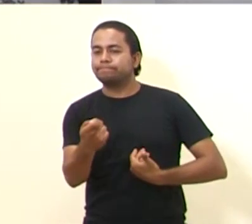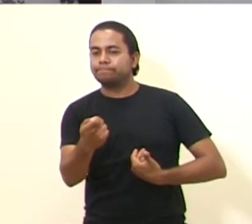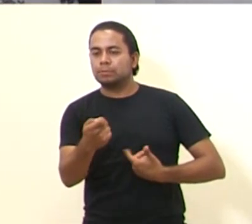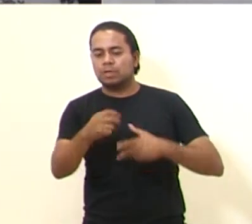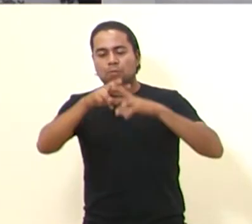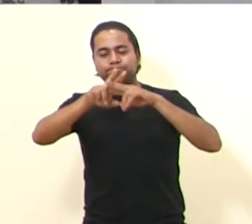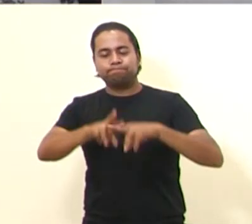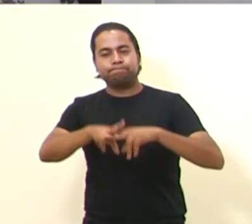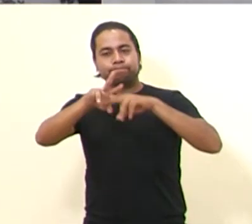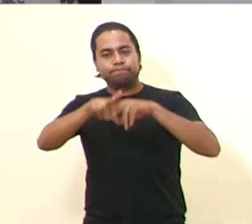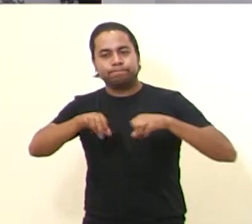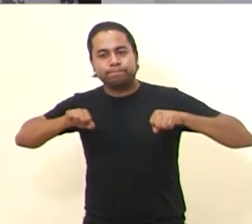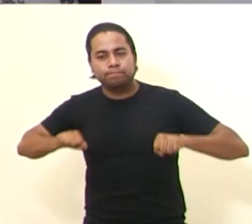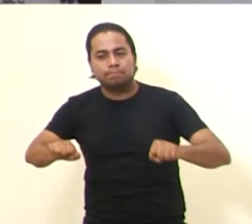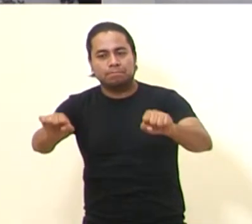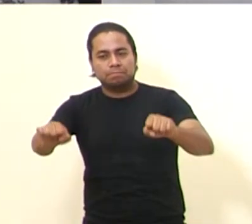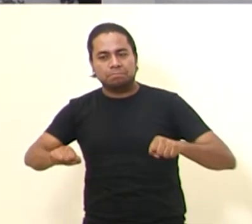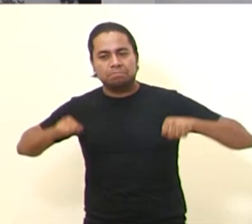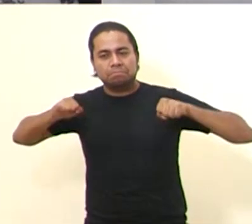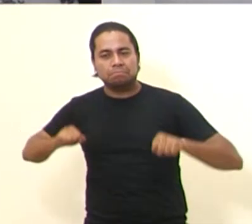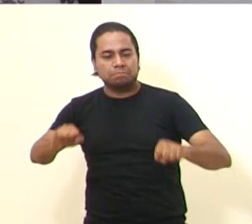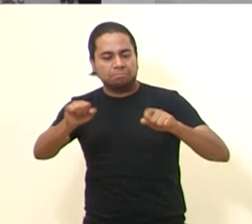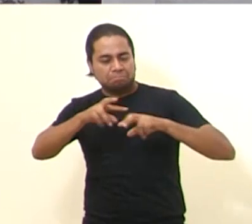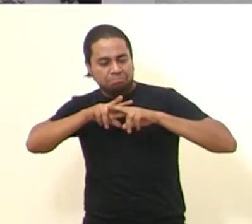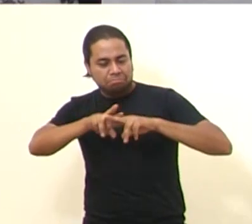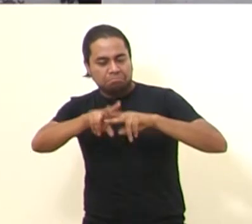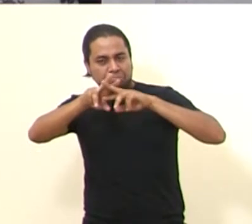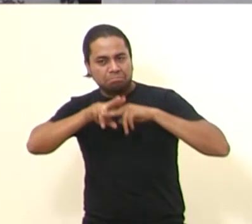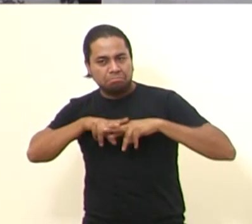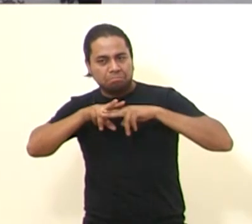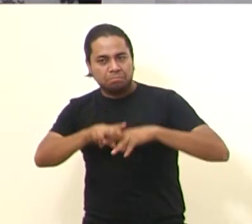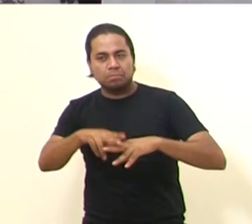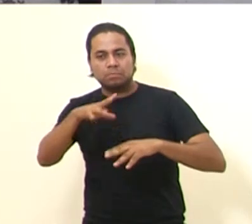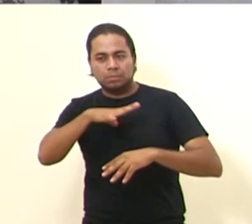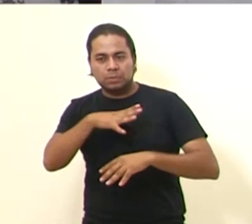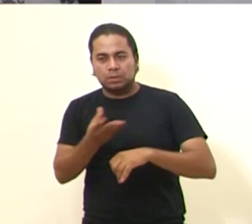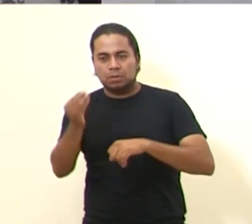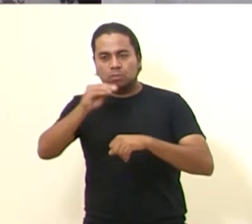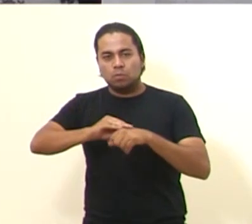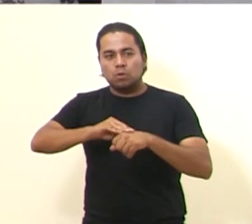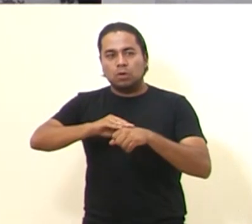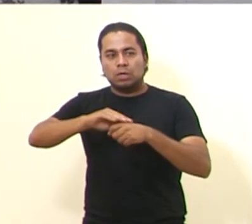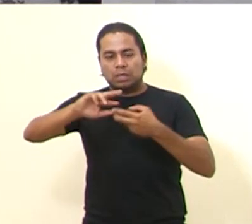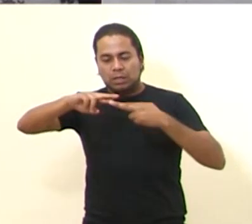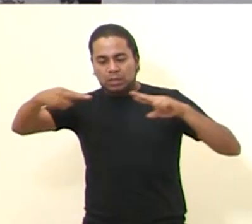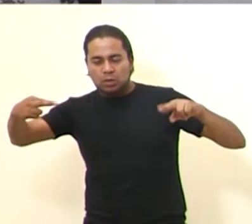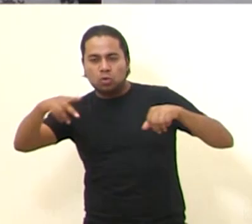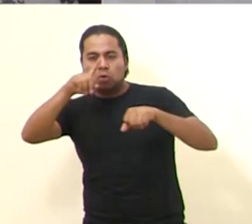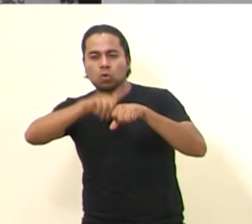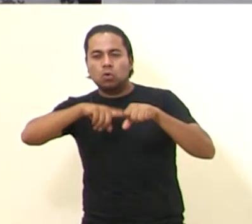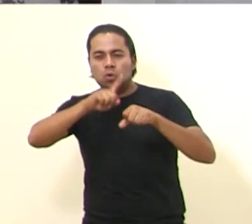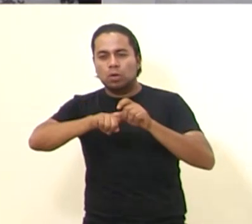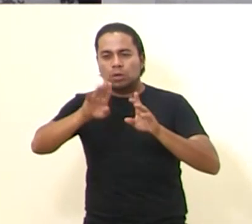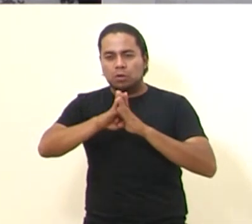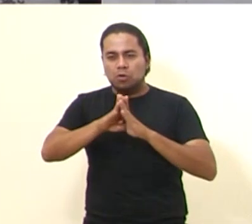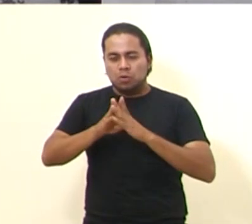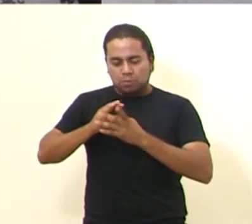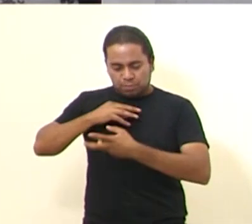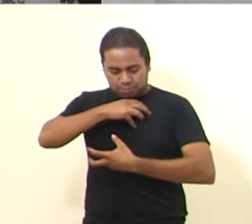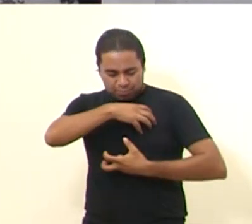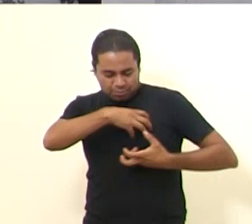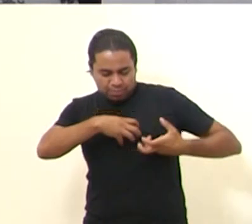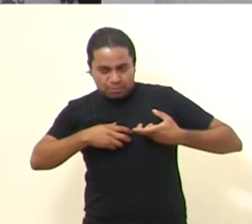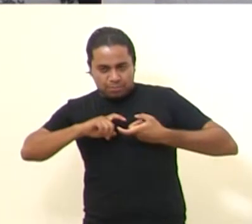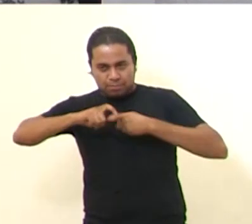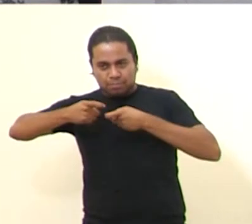telar de cintura, es bellamente adornado con llamativos hilos de colores que dan forma a hermosas figuras de